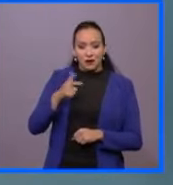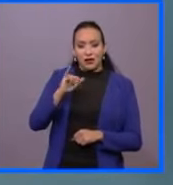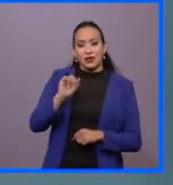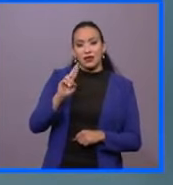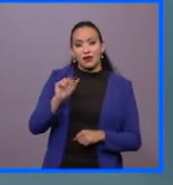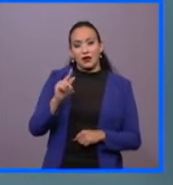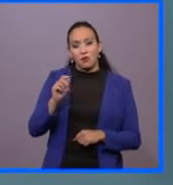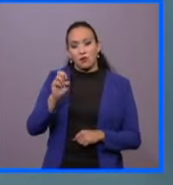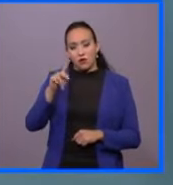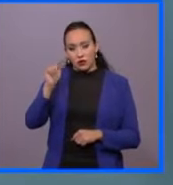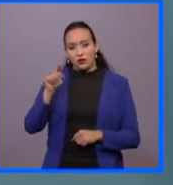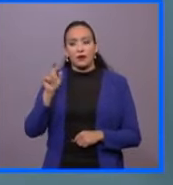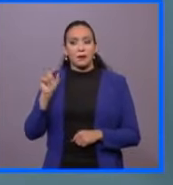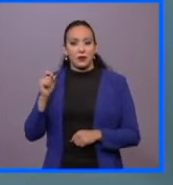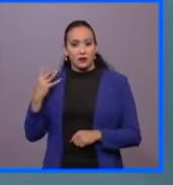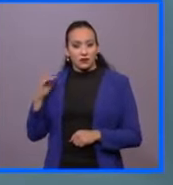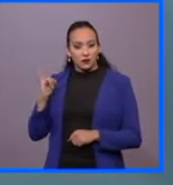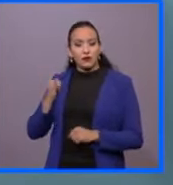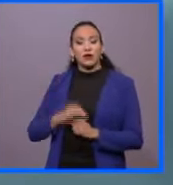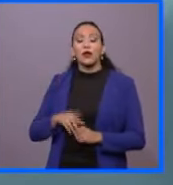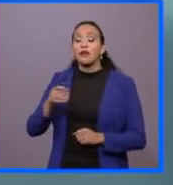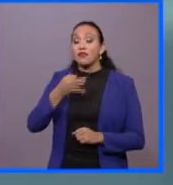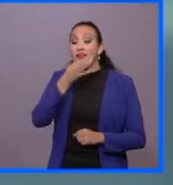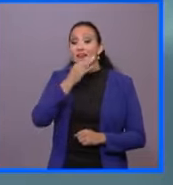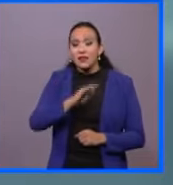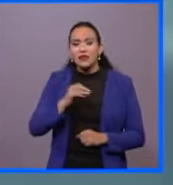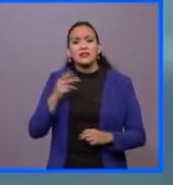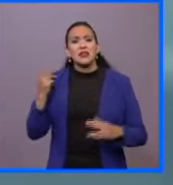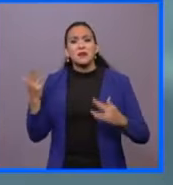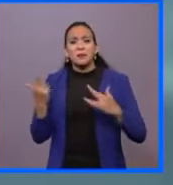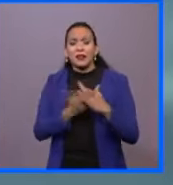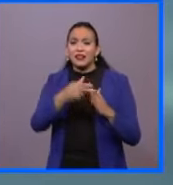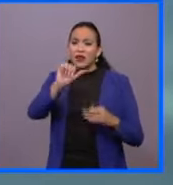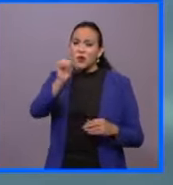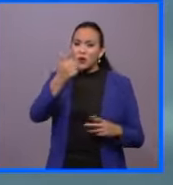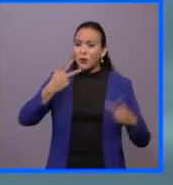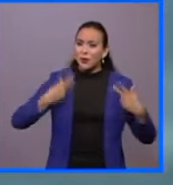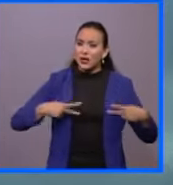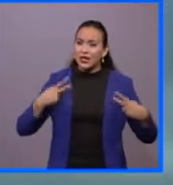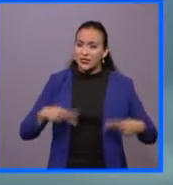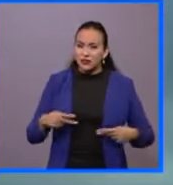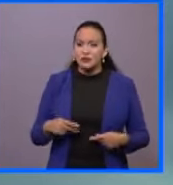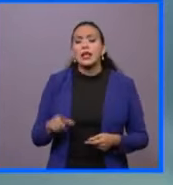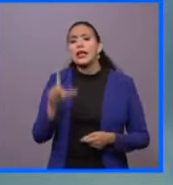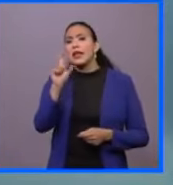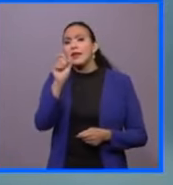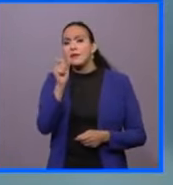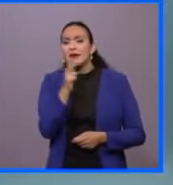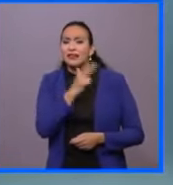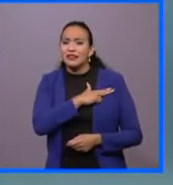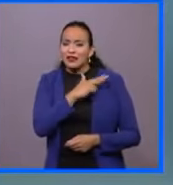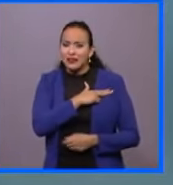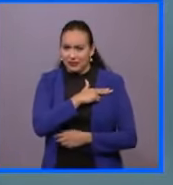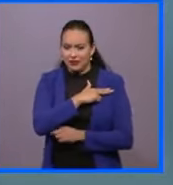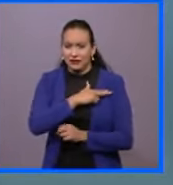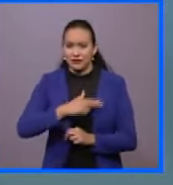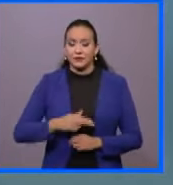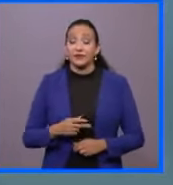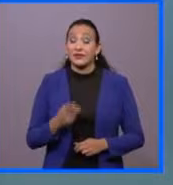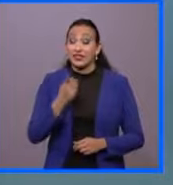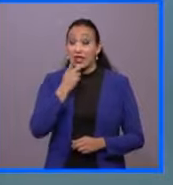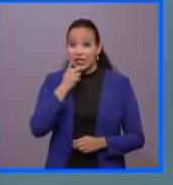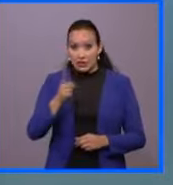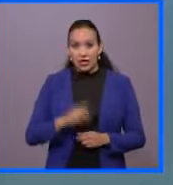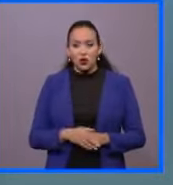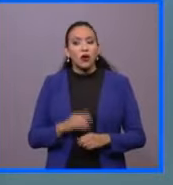el pasado 24 de junio, que resultó en el homicidio de 11 personas y donde al menos 20 resultaron heridas. Indicó que